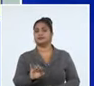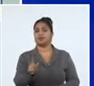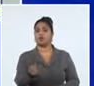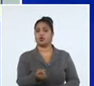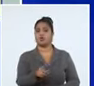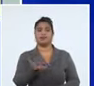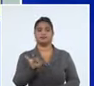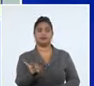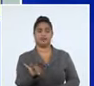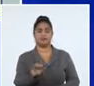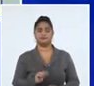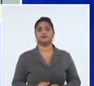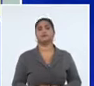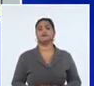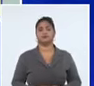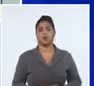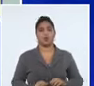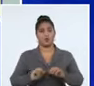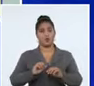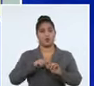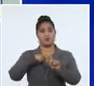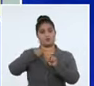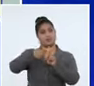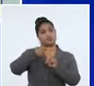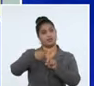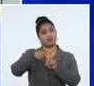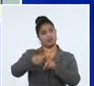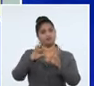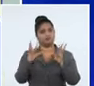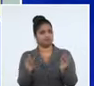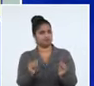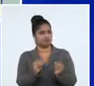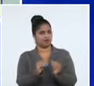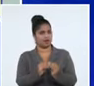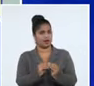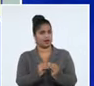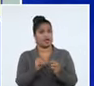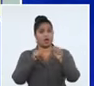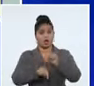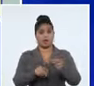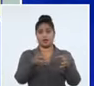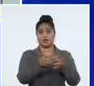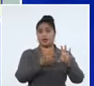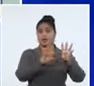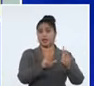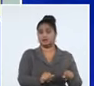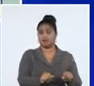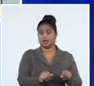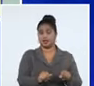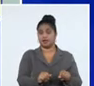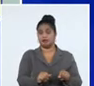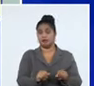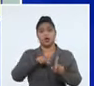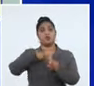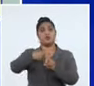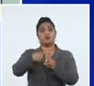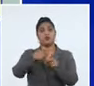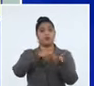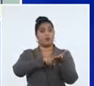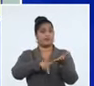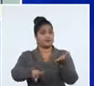276,7 por 100.000 habitantes. Disminuye la tasa en todas las provincias. Y como es natural, el